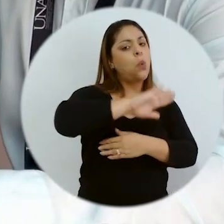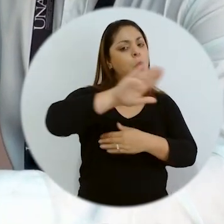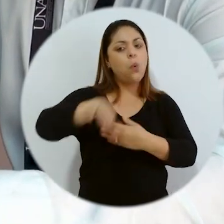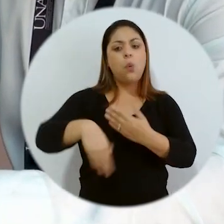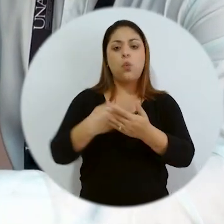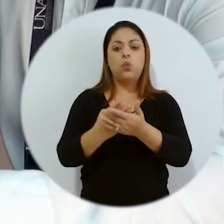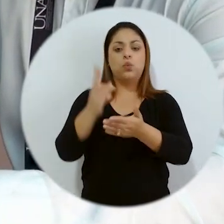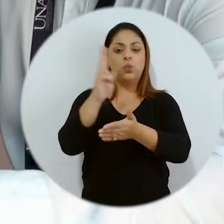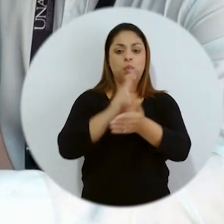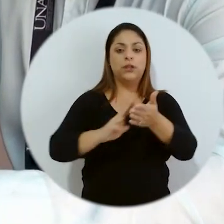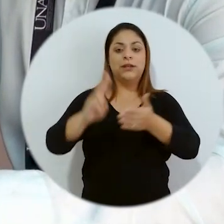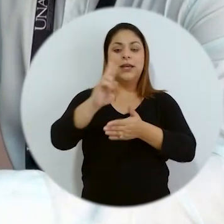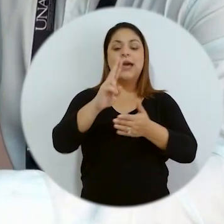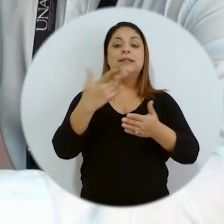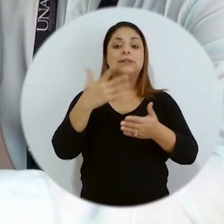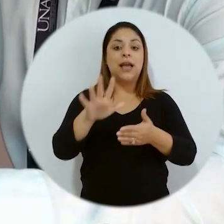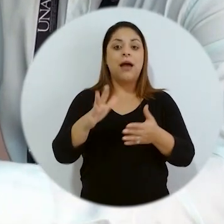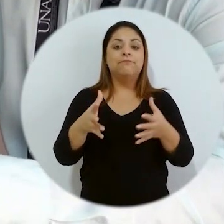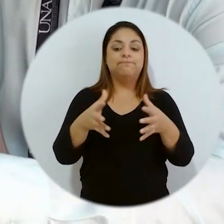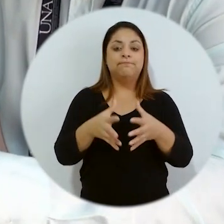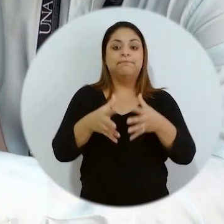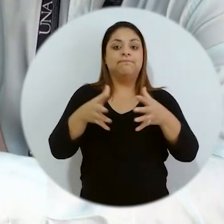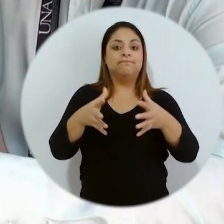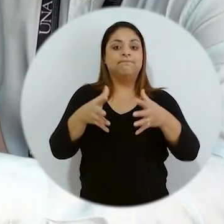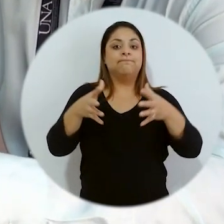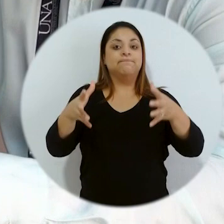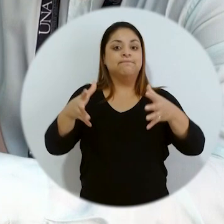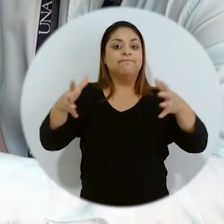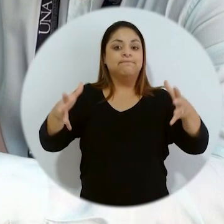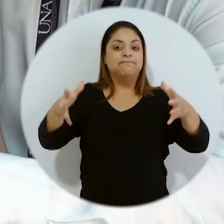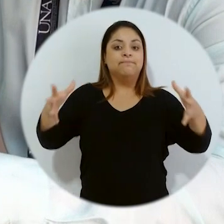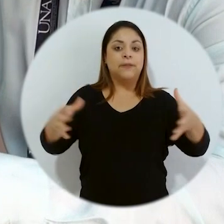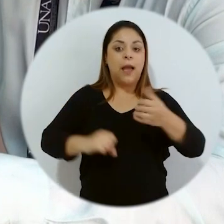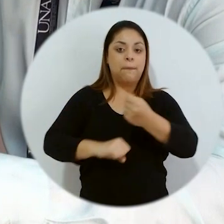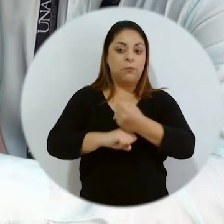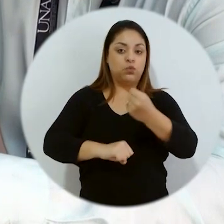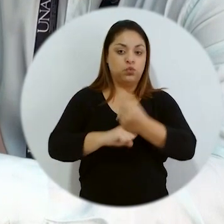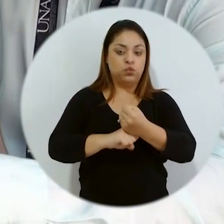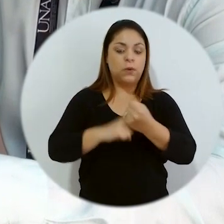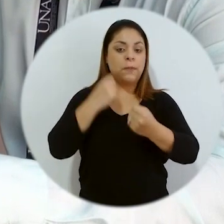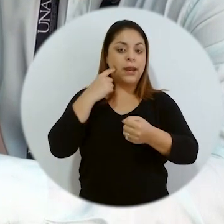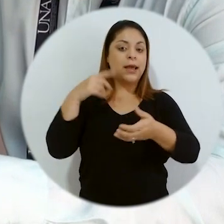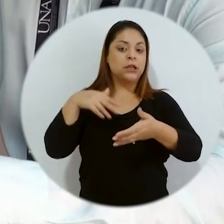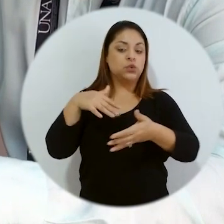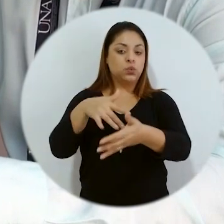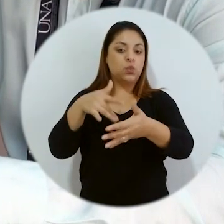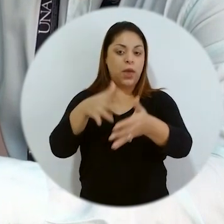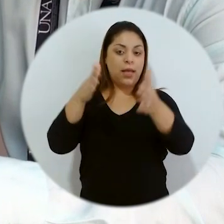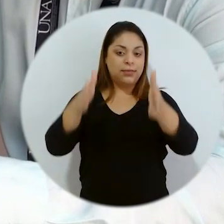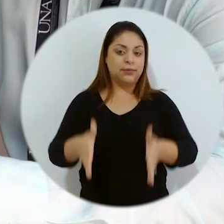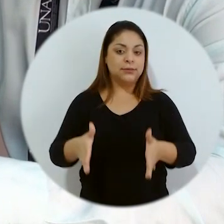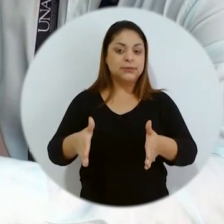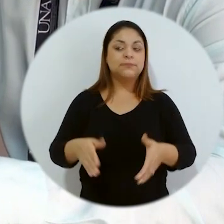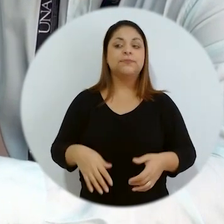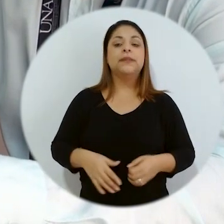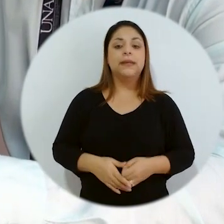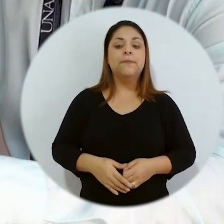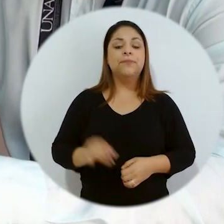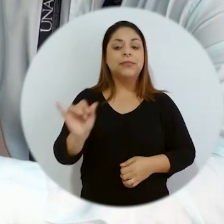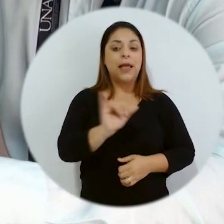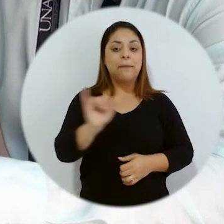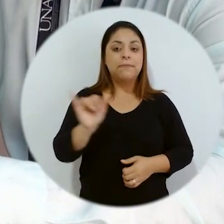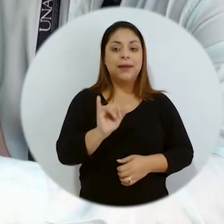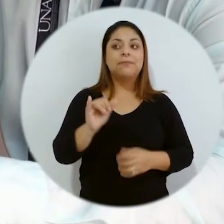la universidad. Se han ido implementando, aumentando los apoyos que se venían dando desde hace tiempo a la población estudiantil. Sí. Y también